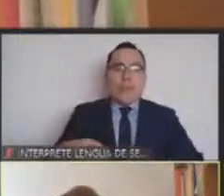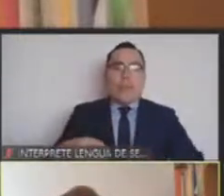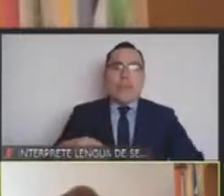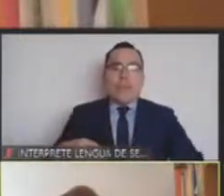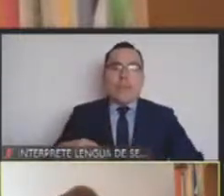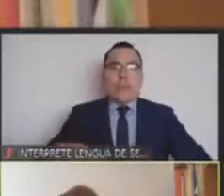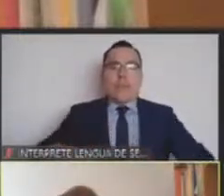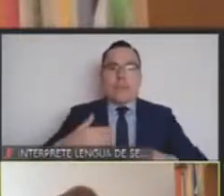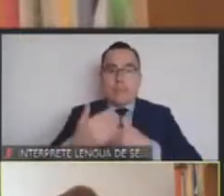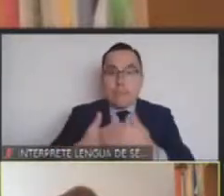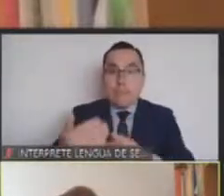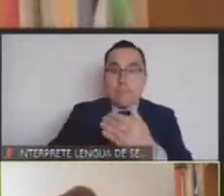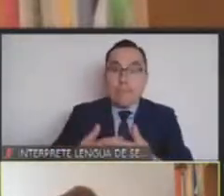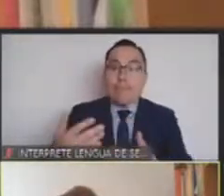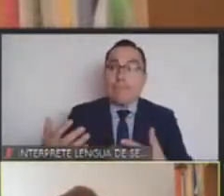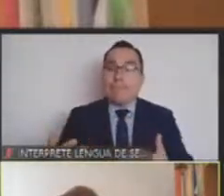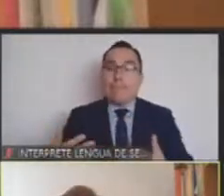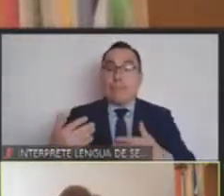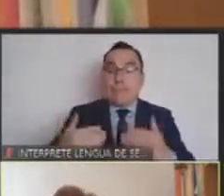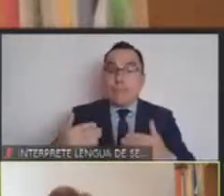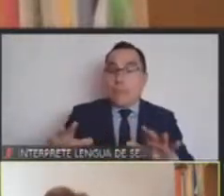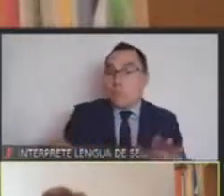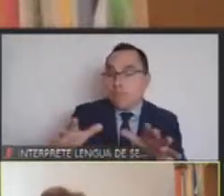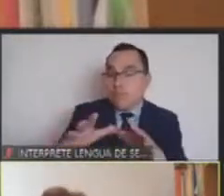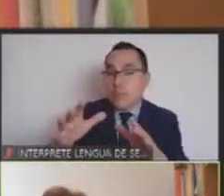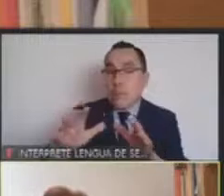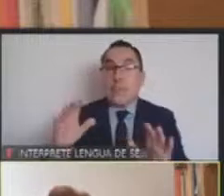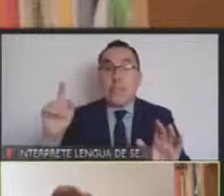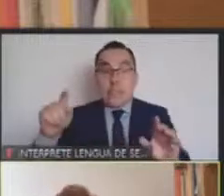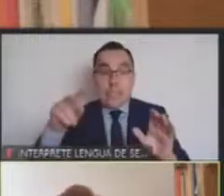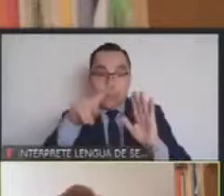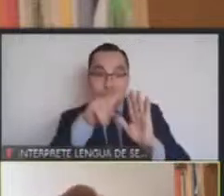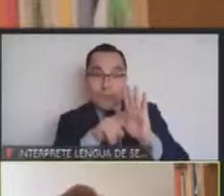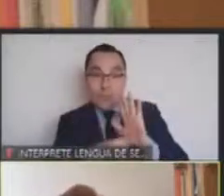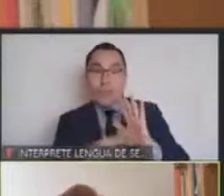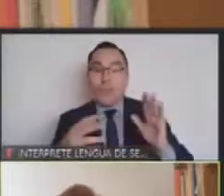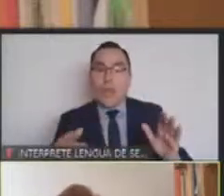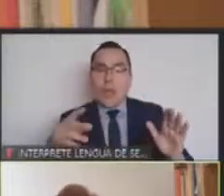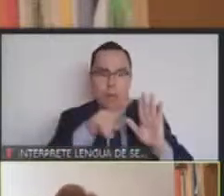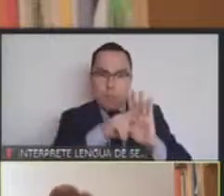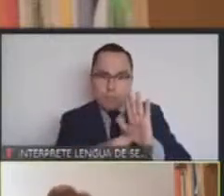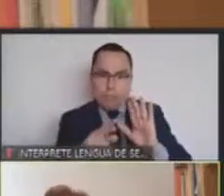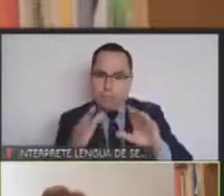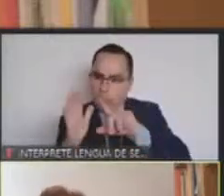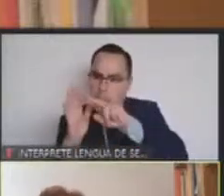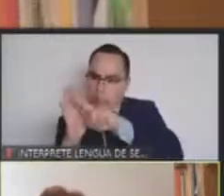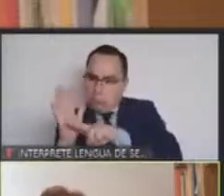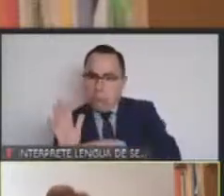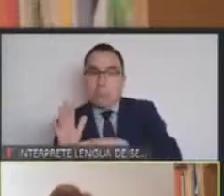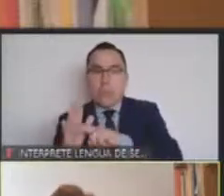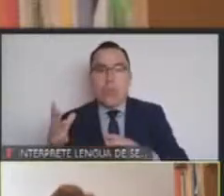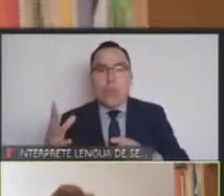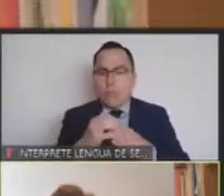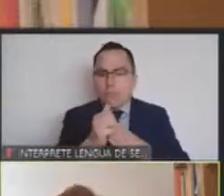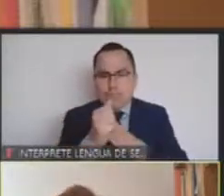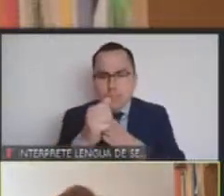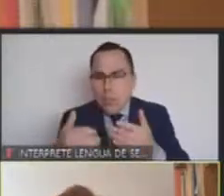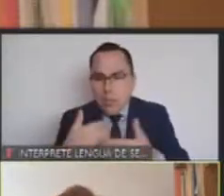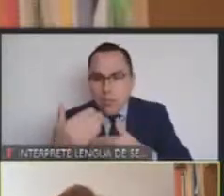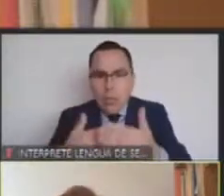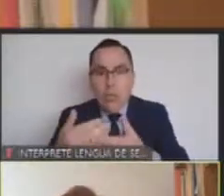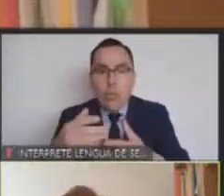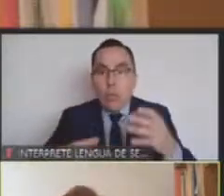funcionamiento en general. Estas normas hay que tener en claro que no están pensadas para dirigir entonces la conducta de los